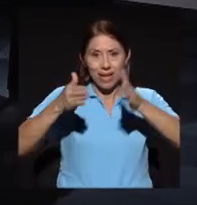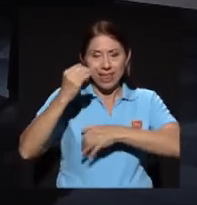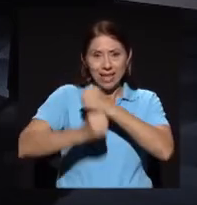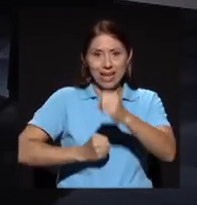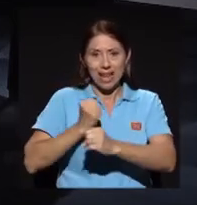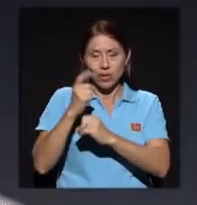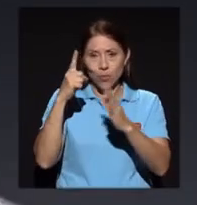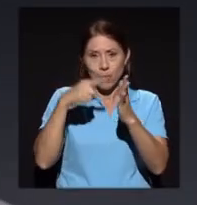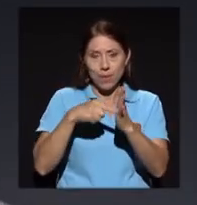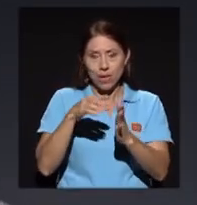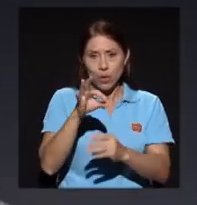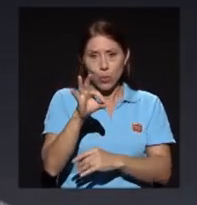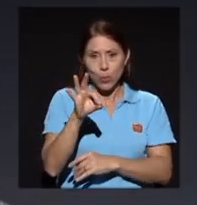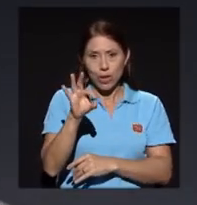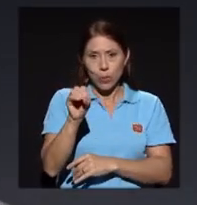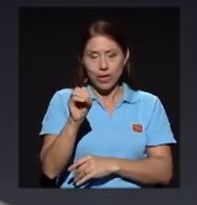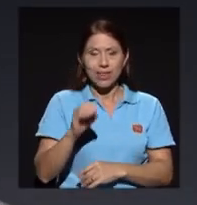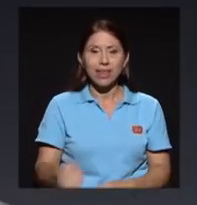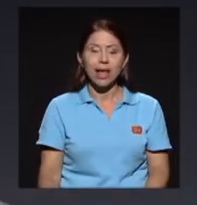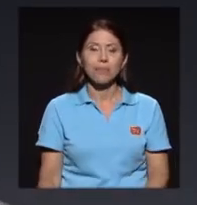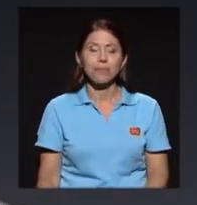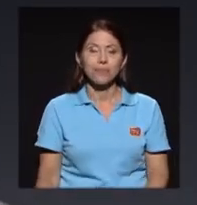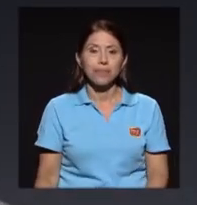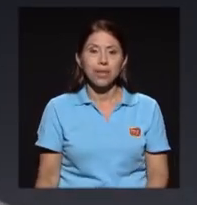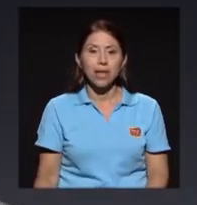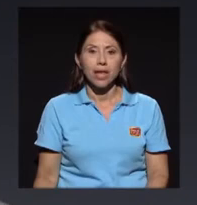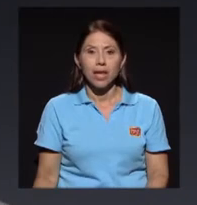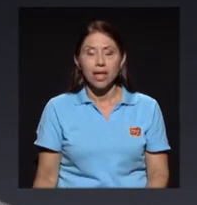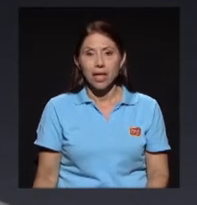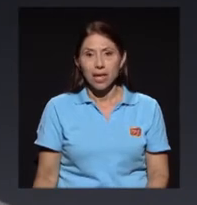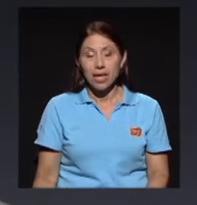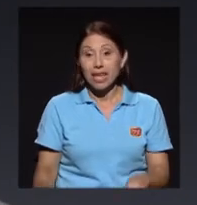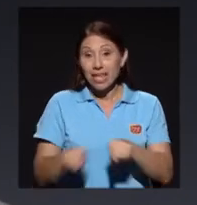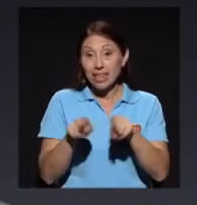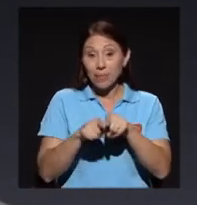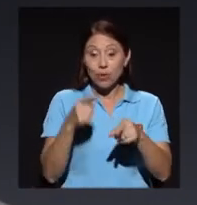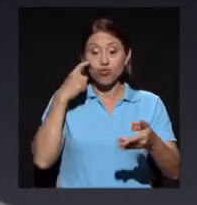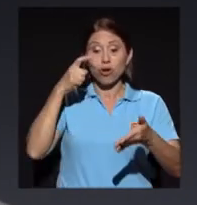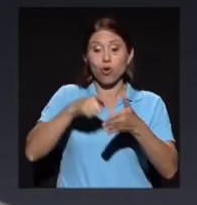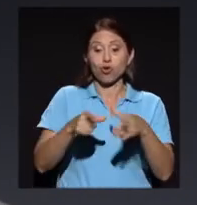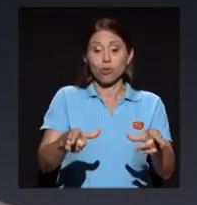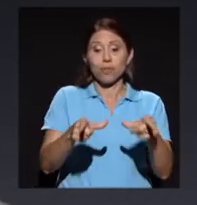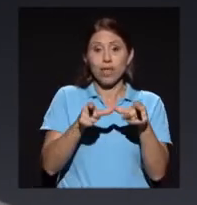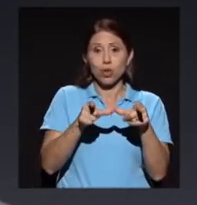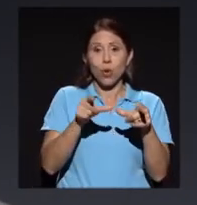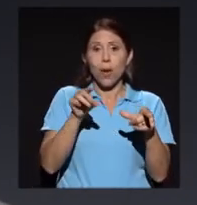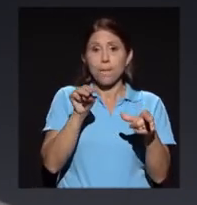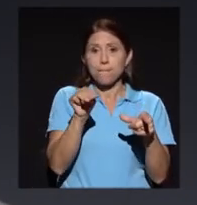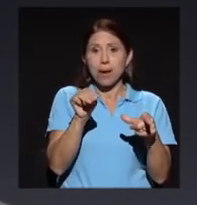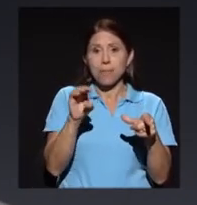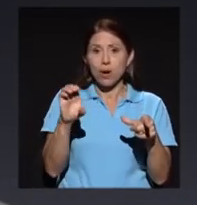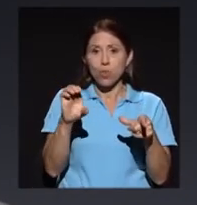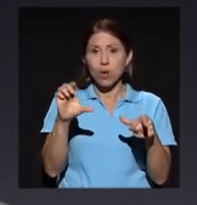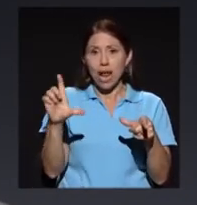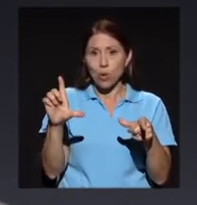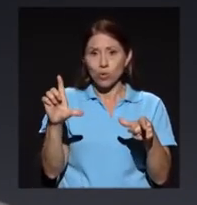90, y el magna cum laude, reconocimiento.